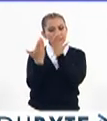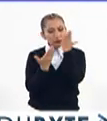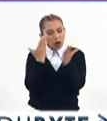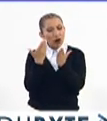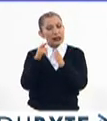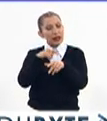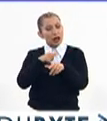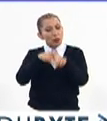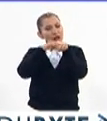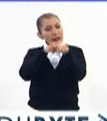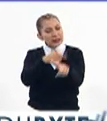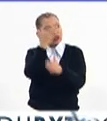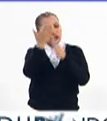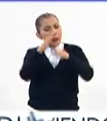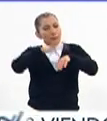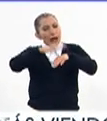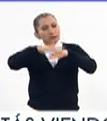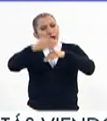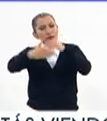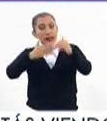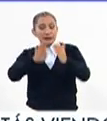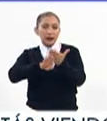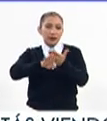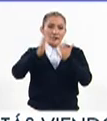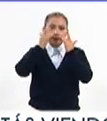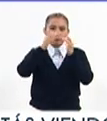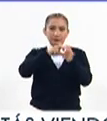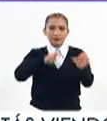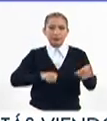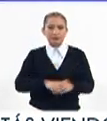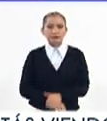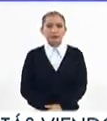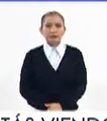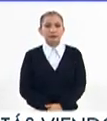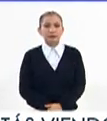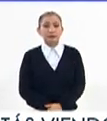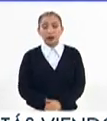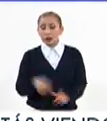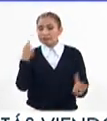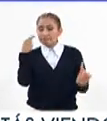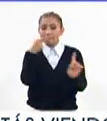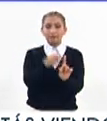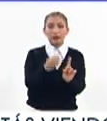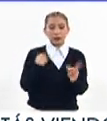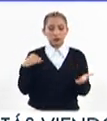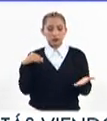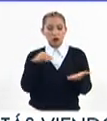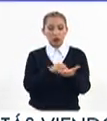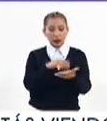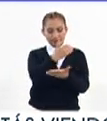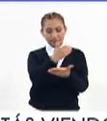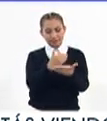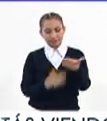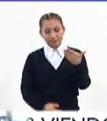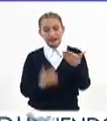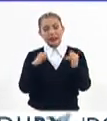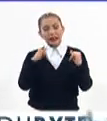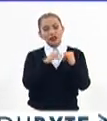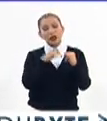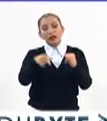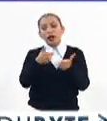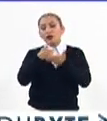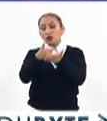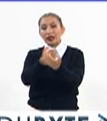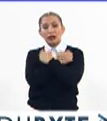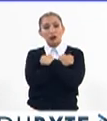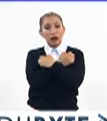estudio, fomentar la permanencia, evitar la diserción. El propósito es establecer el marco institucional que